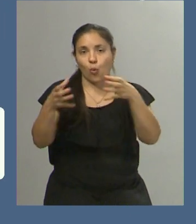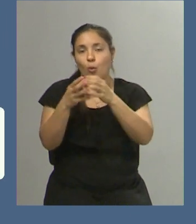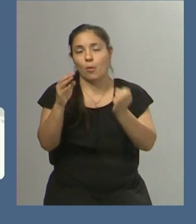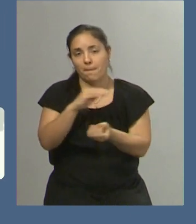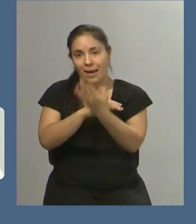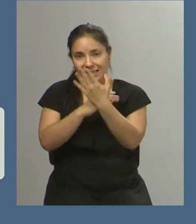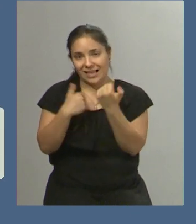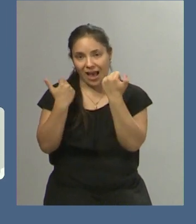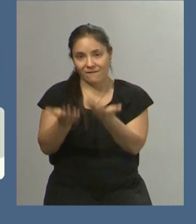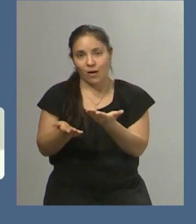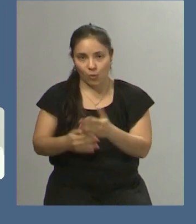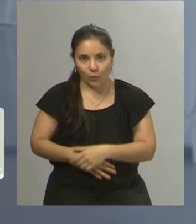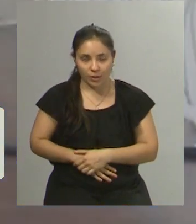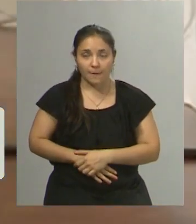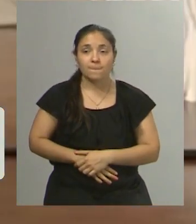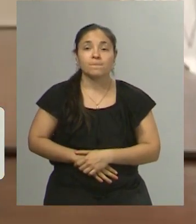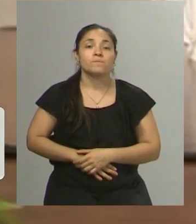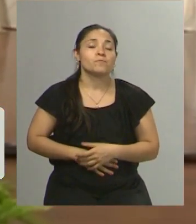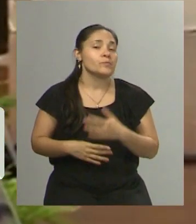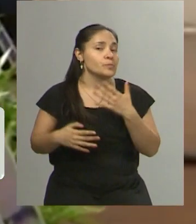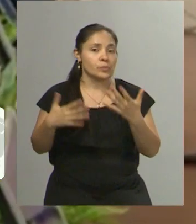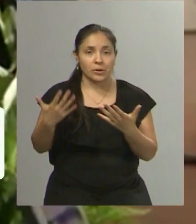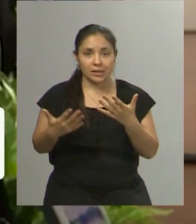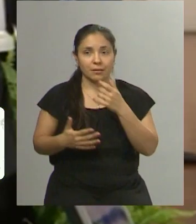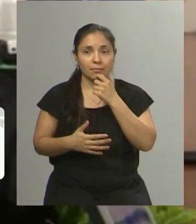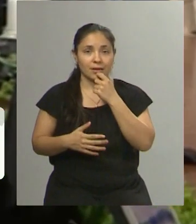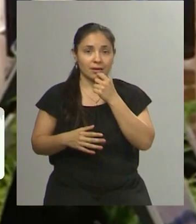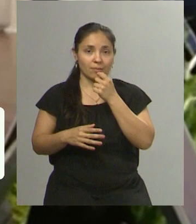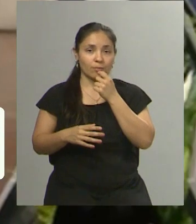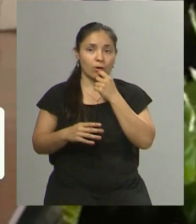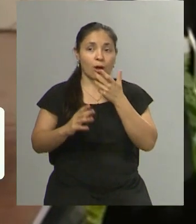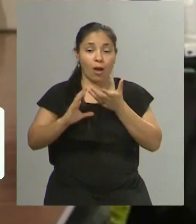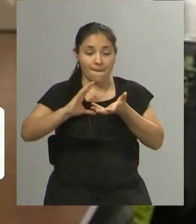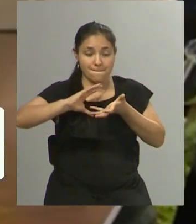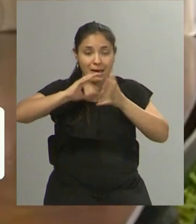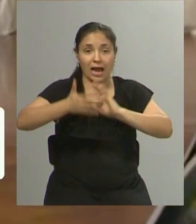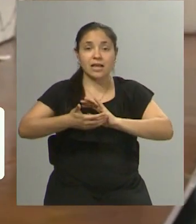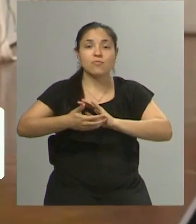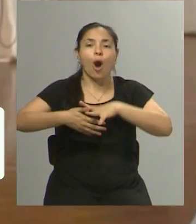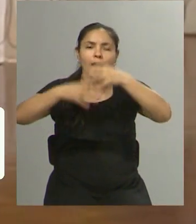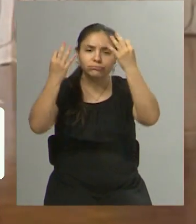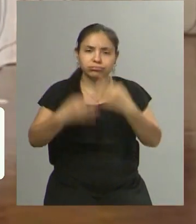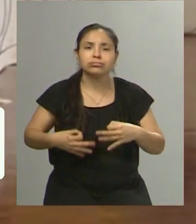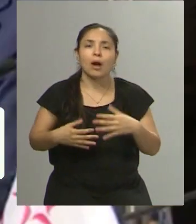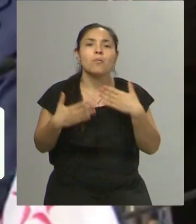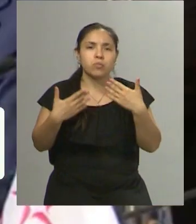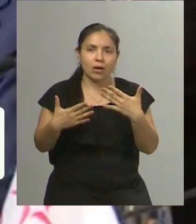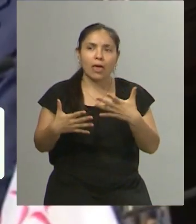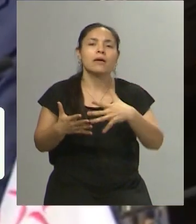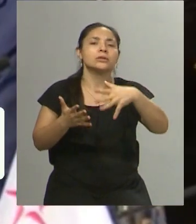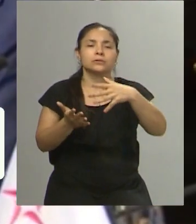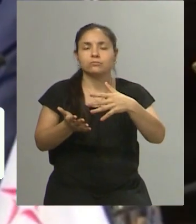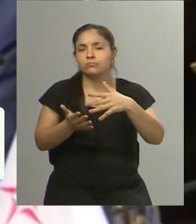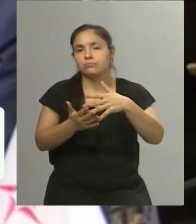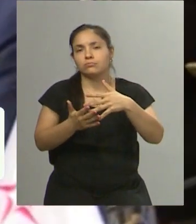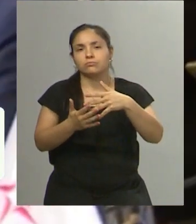Mercosur. Porque si no tenemos un mecanismo eficaz que permita concertar,